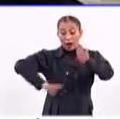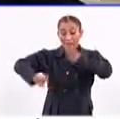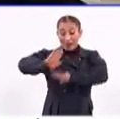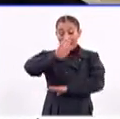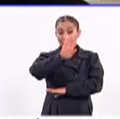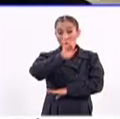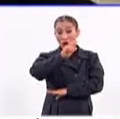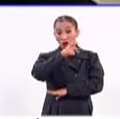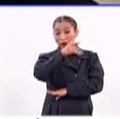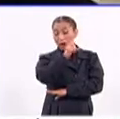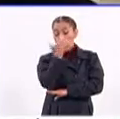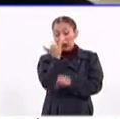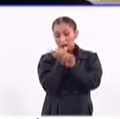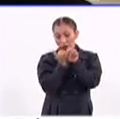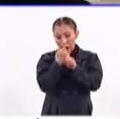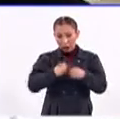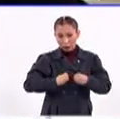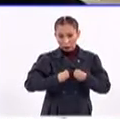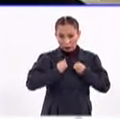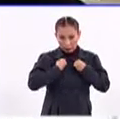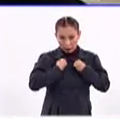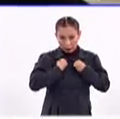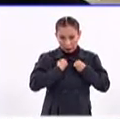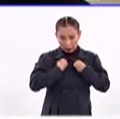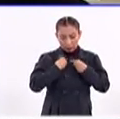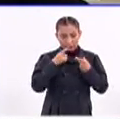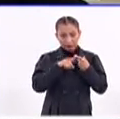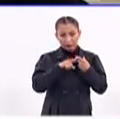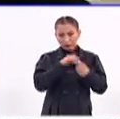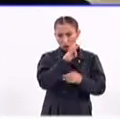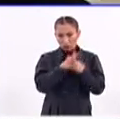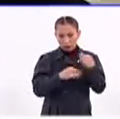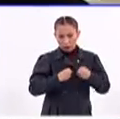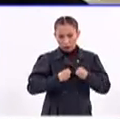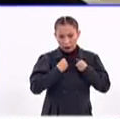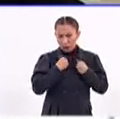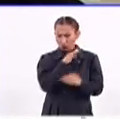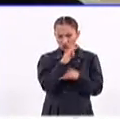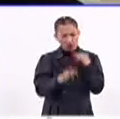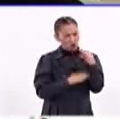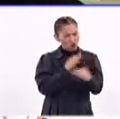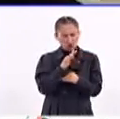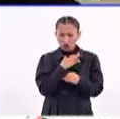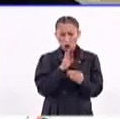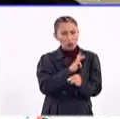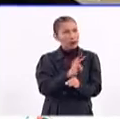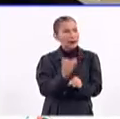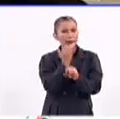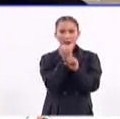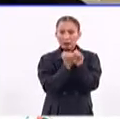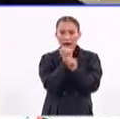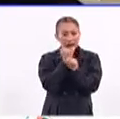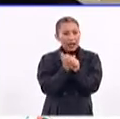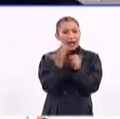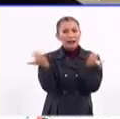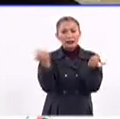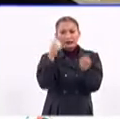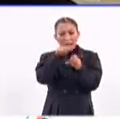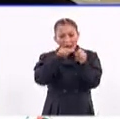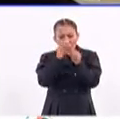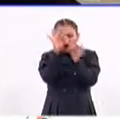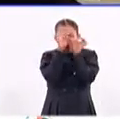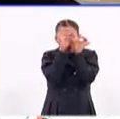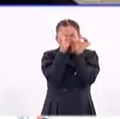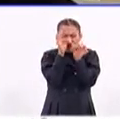biología estudias a los seres vivos, lo cual implica todo. O sea, puedes estudiar desde los